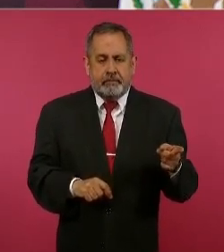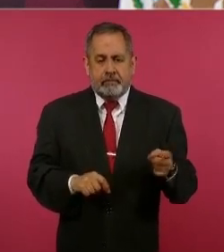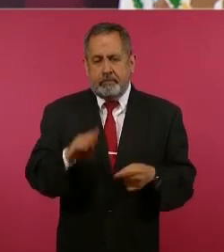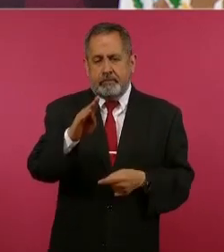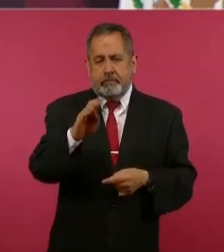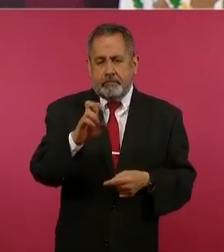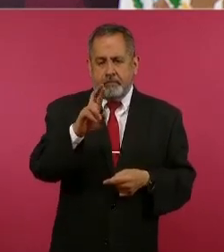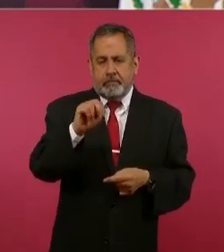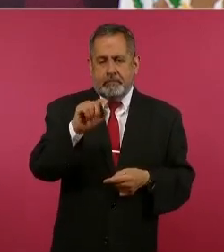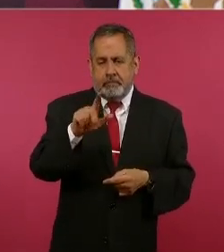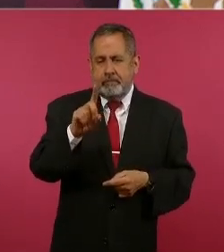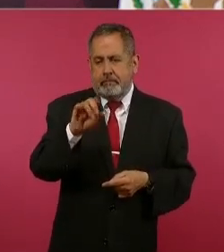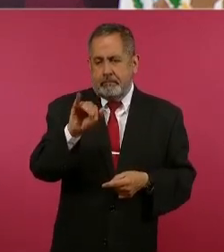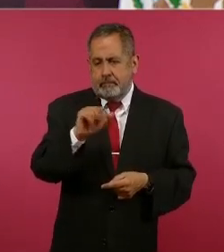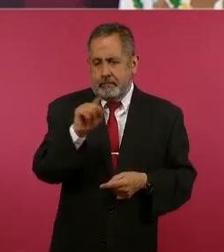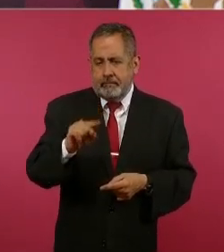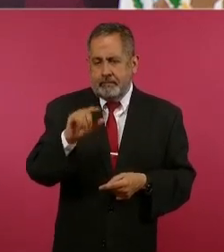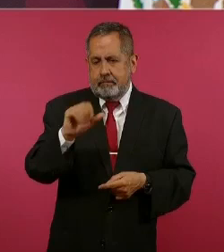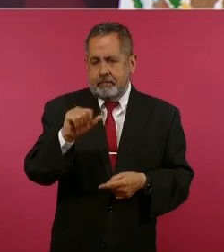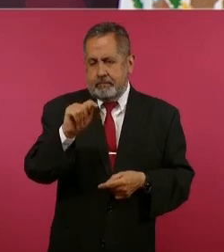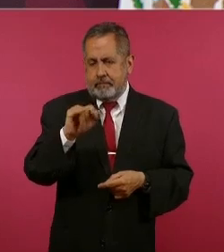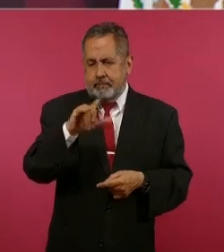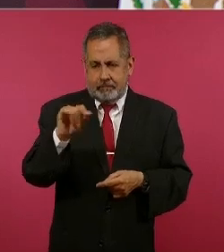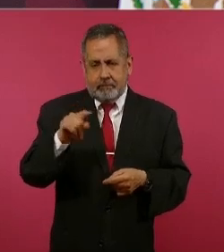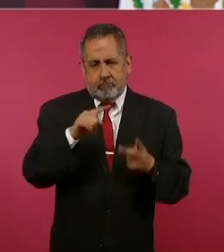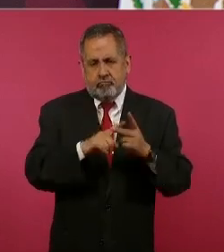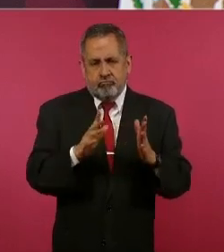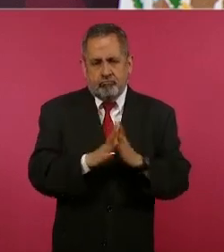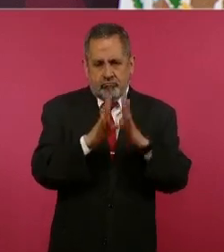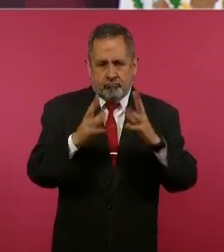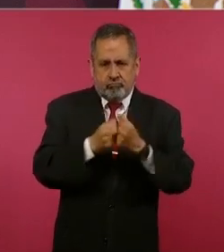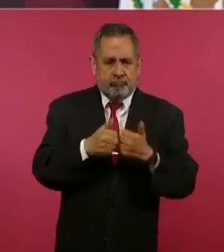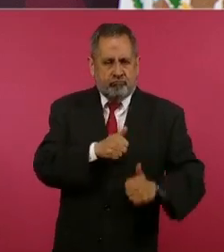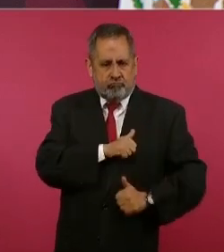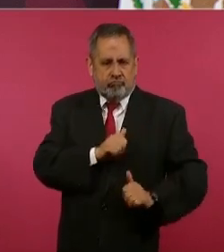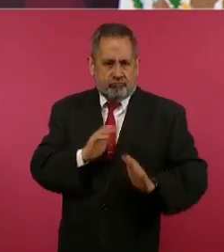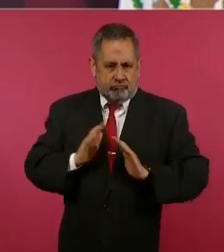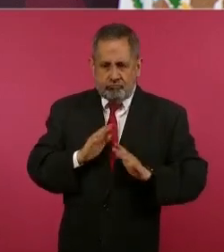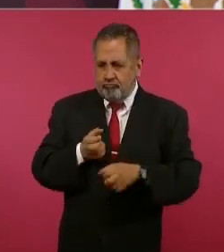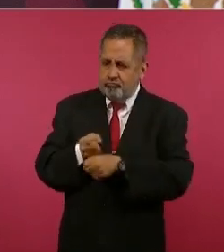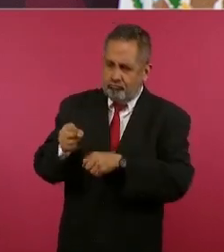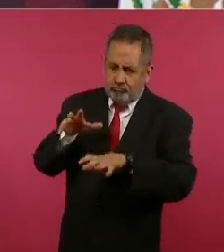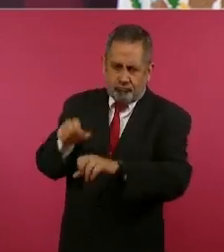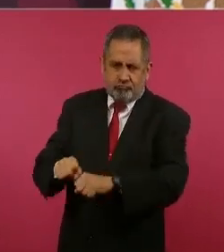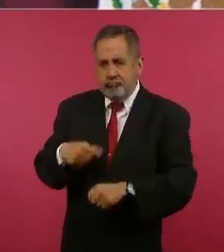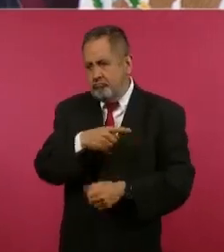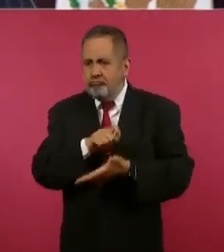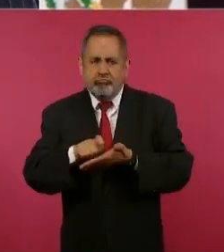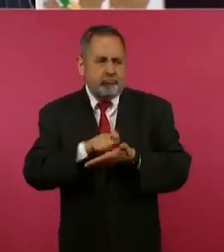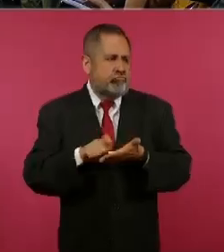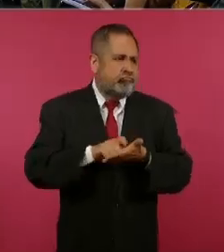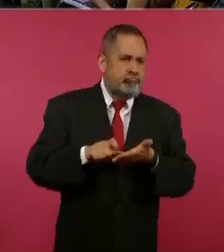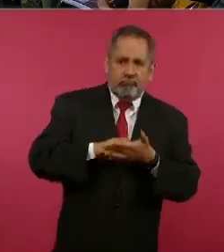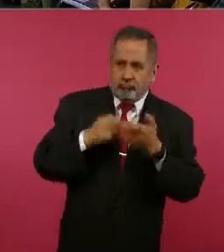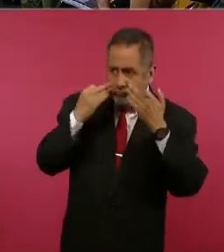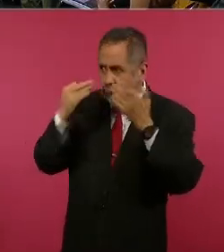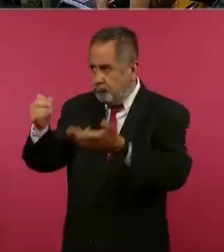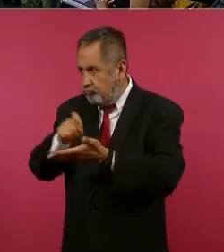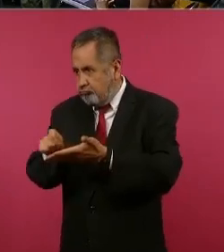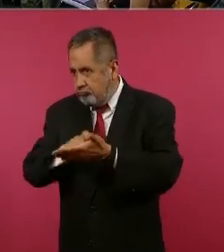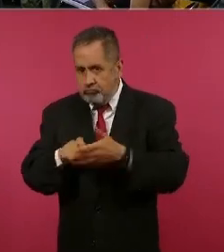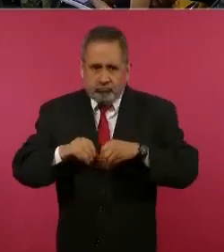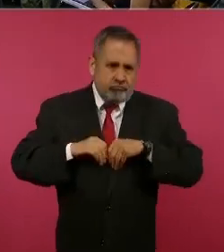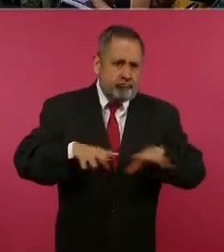Bernal Díaz del Castillo, que participó como soldado en la conquista y que escribió